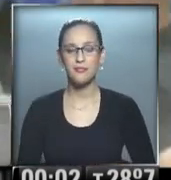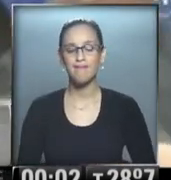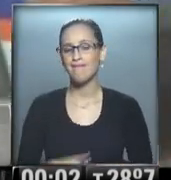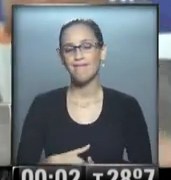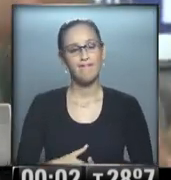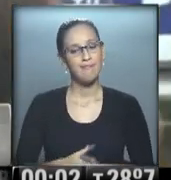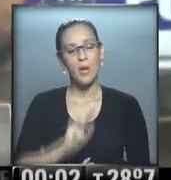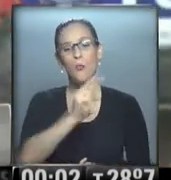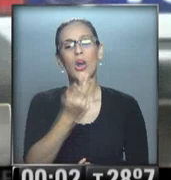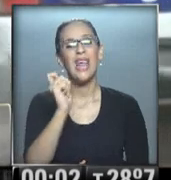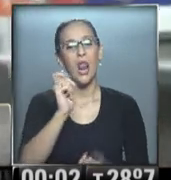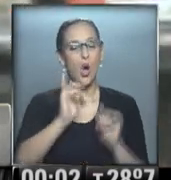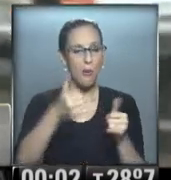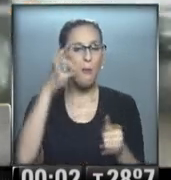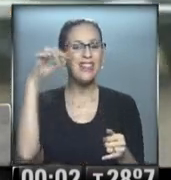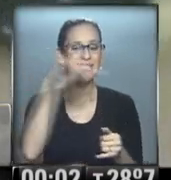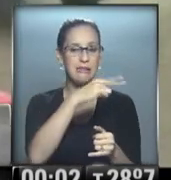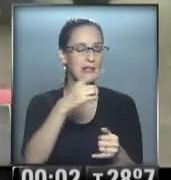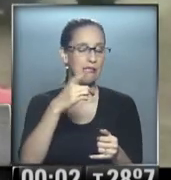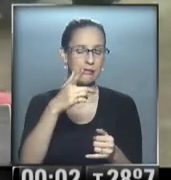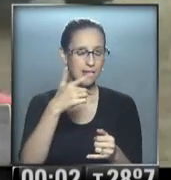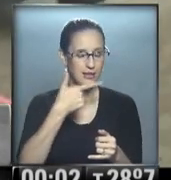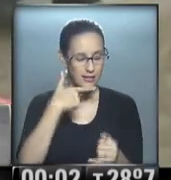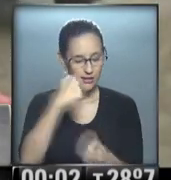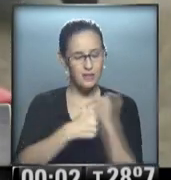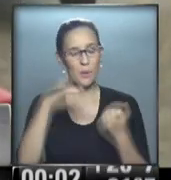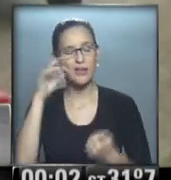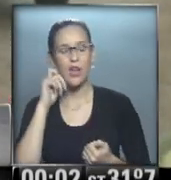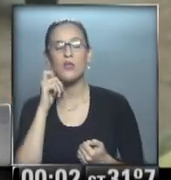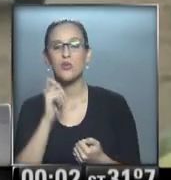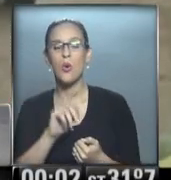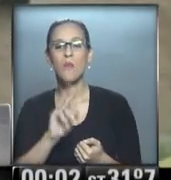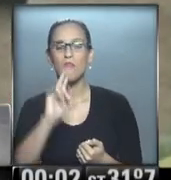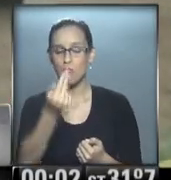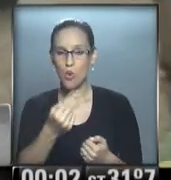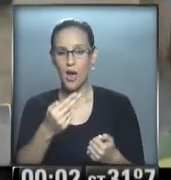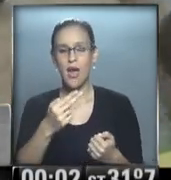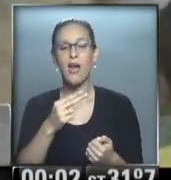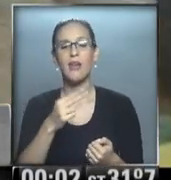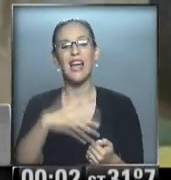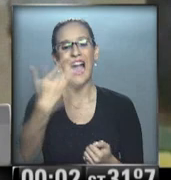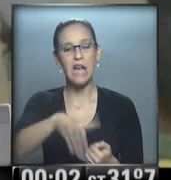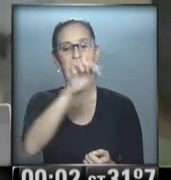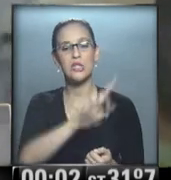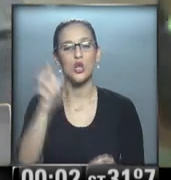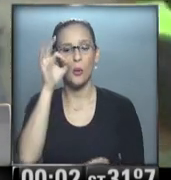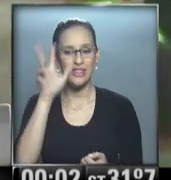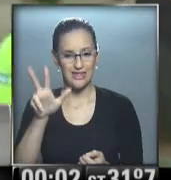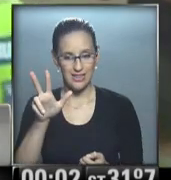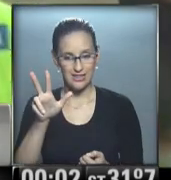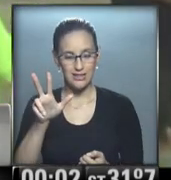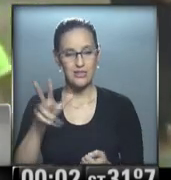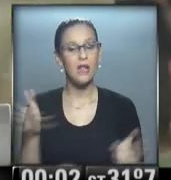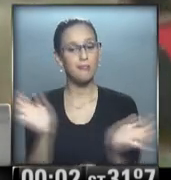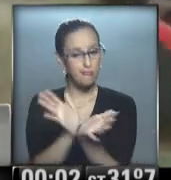entre 17 y 20 años, estaban en una de las carpas del balneario África, ubicado en la calle 123 y pasaje Costanera, cuando